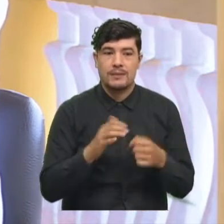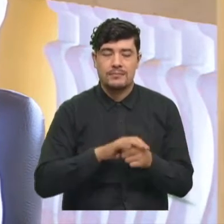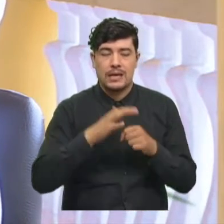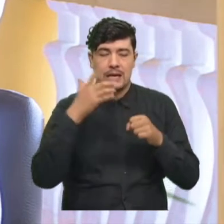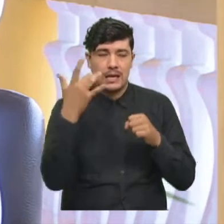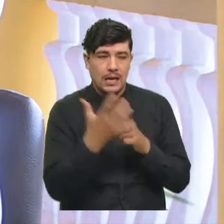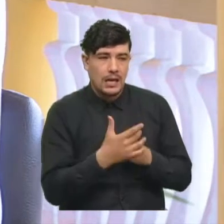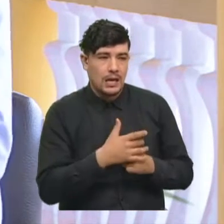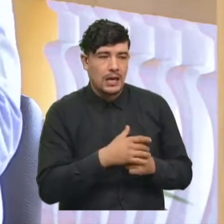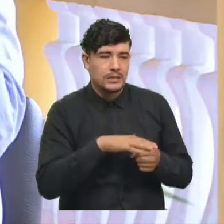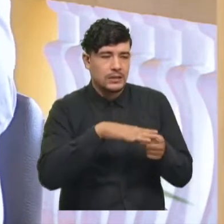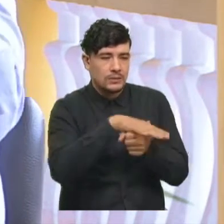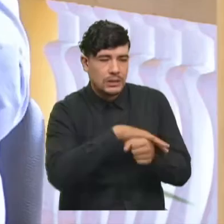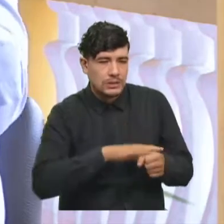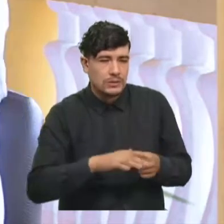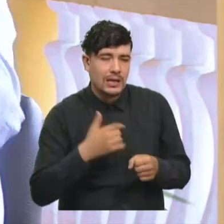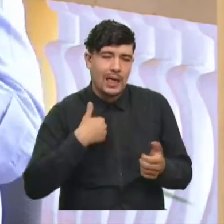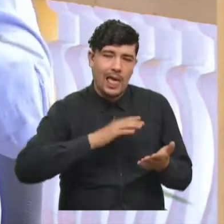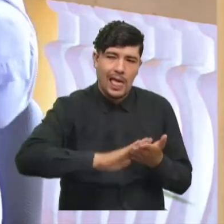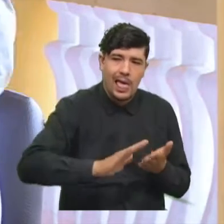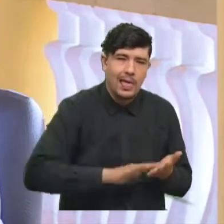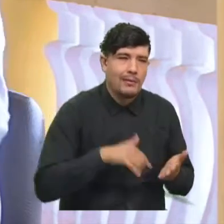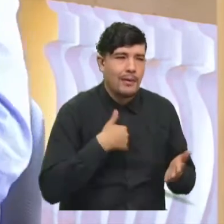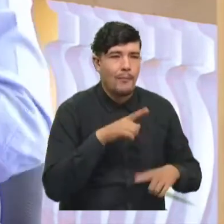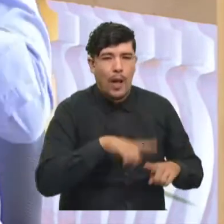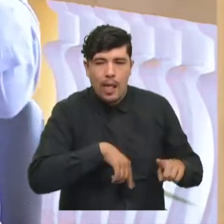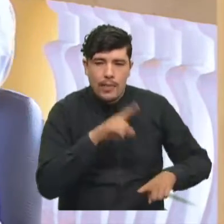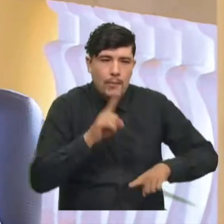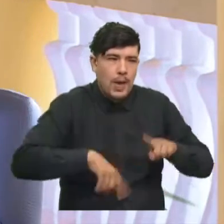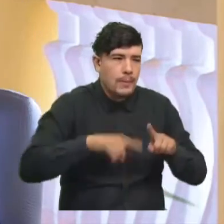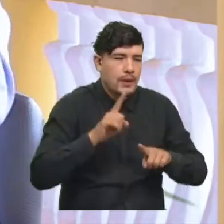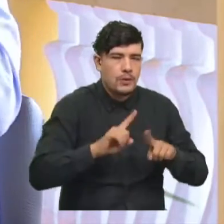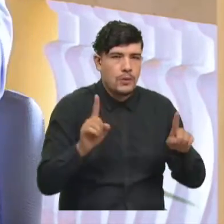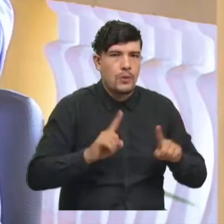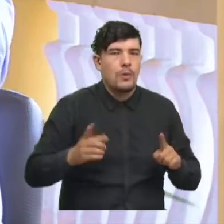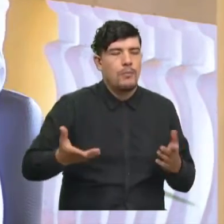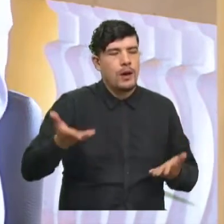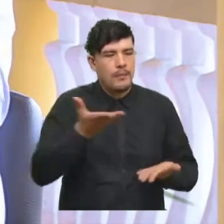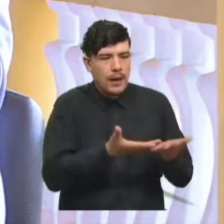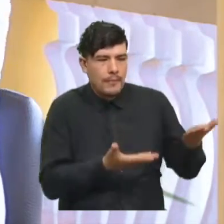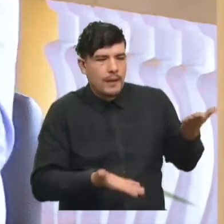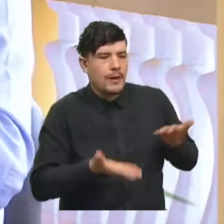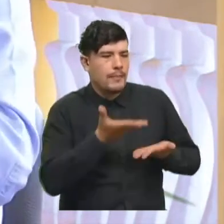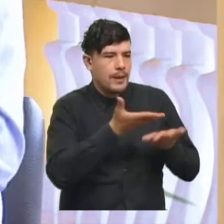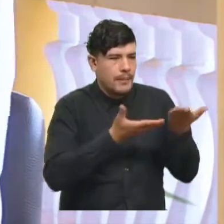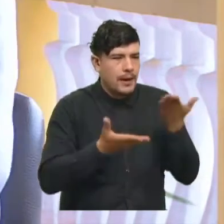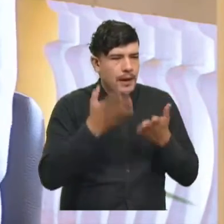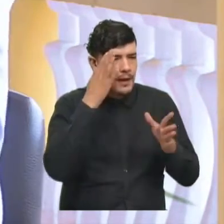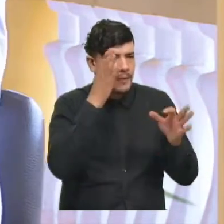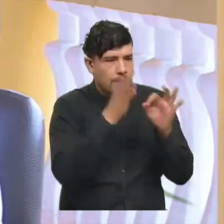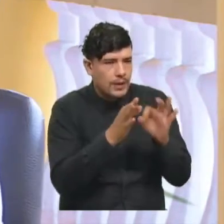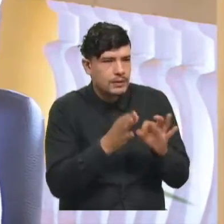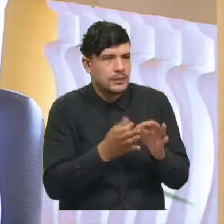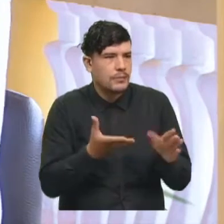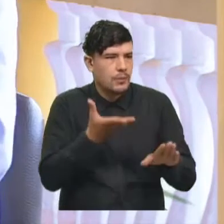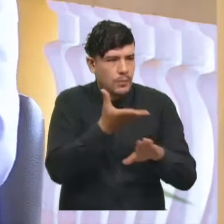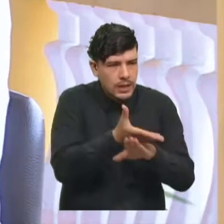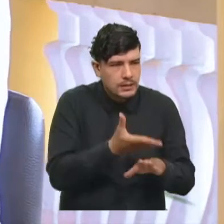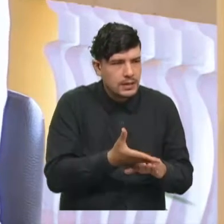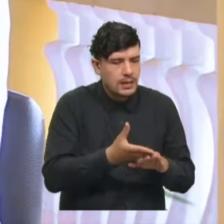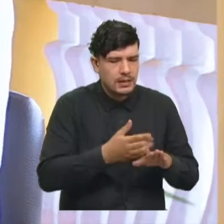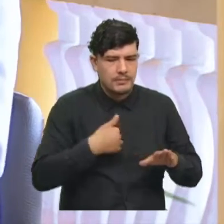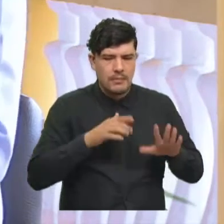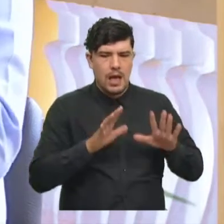ser excusas porque si nosotros no tenemos las estrategias las alternativas si no estamos enfocados a trabajar a no quedarnos quietos a llegar